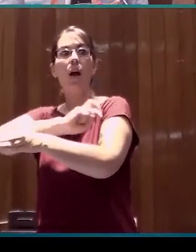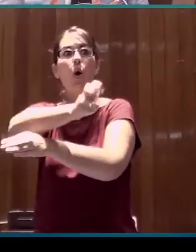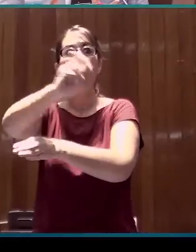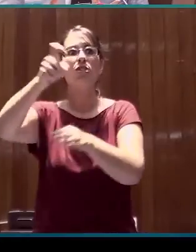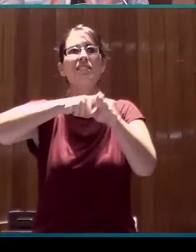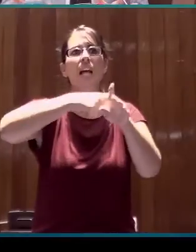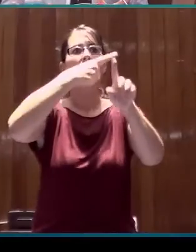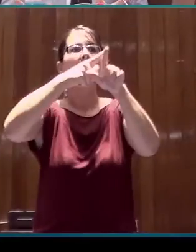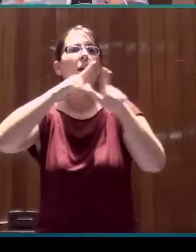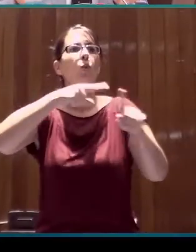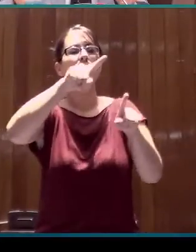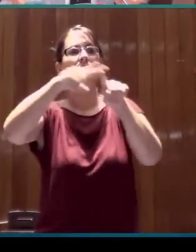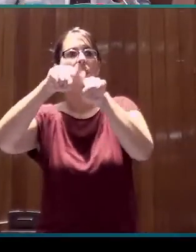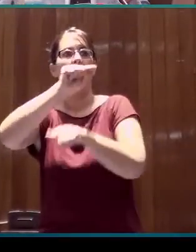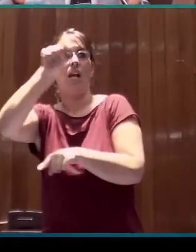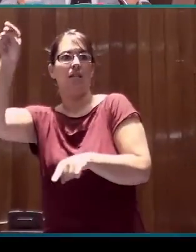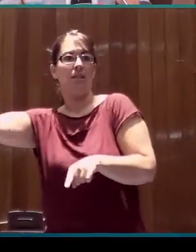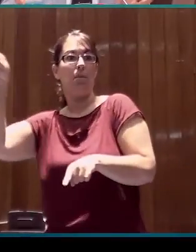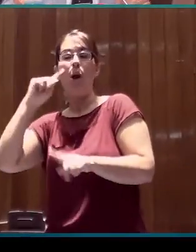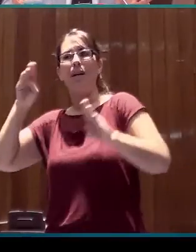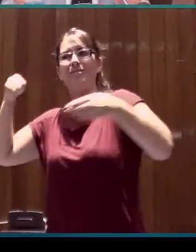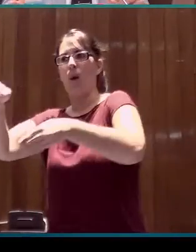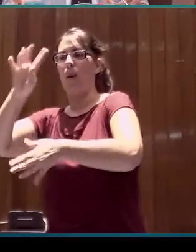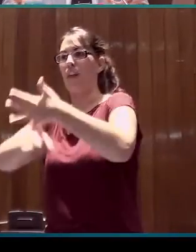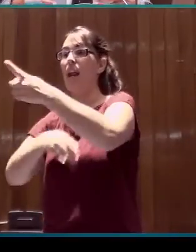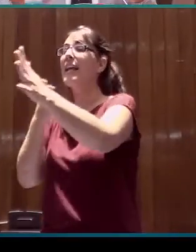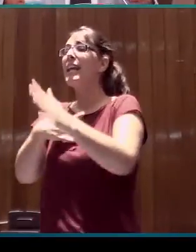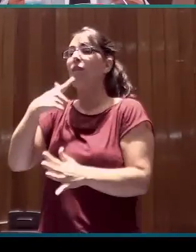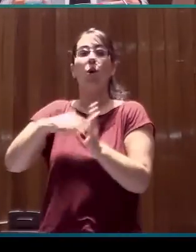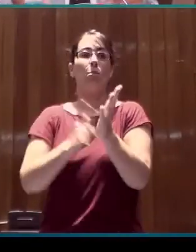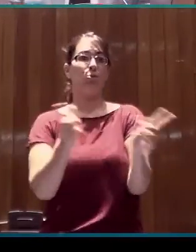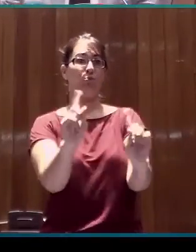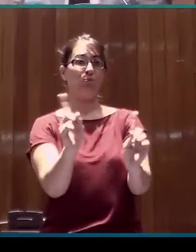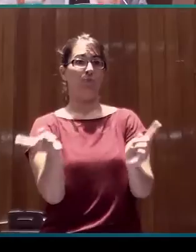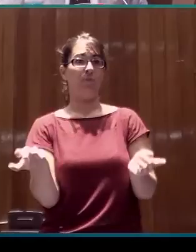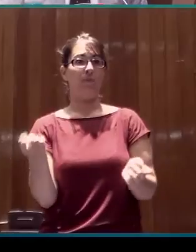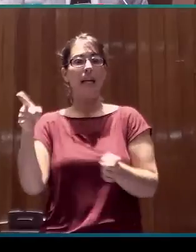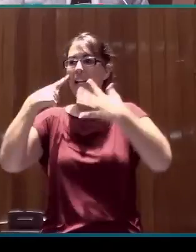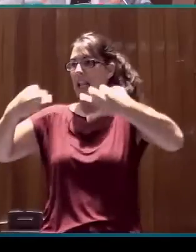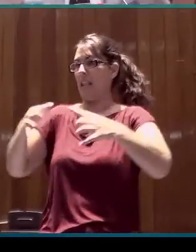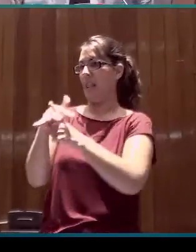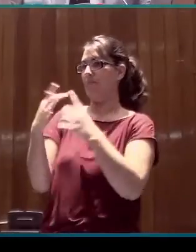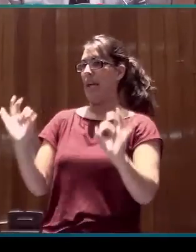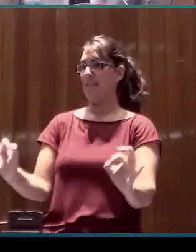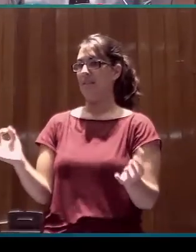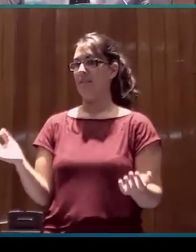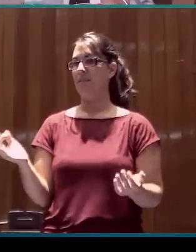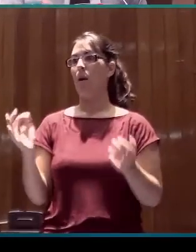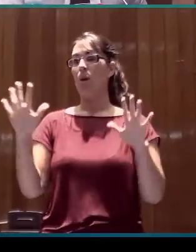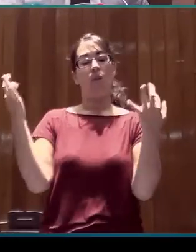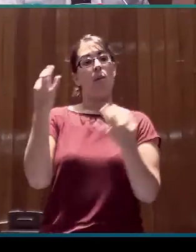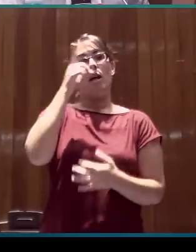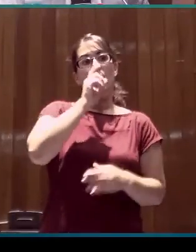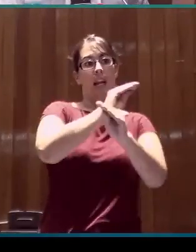Esa es la realidad. Hay que acordarse de que esa es la realidad, pero que hay que recordar